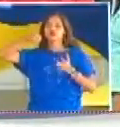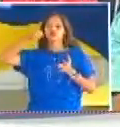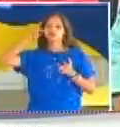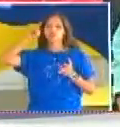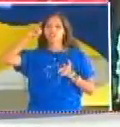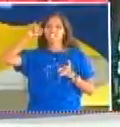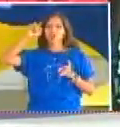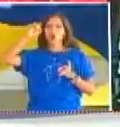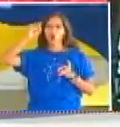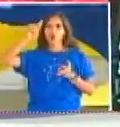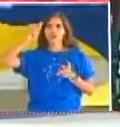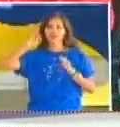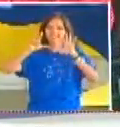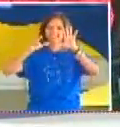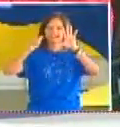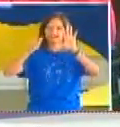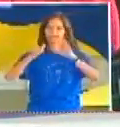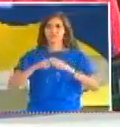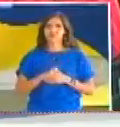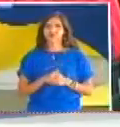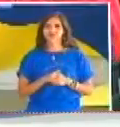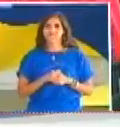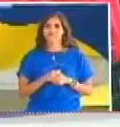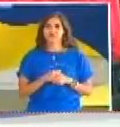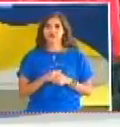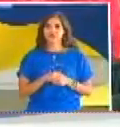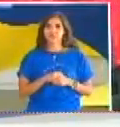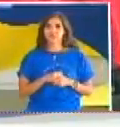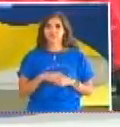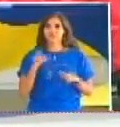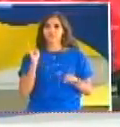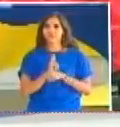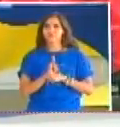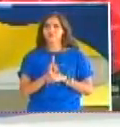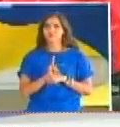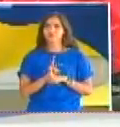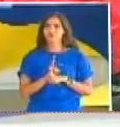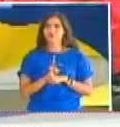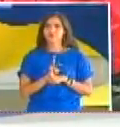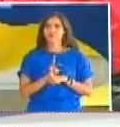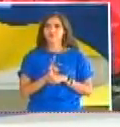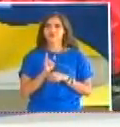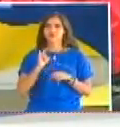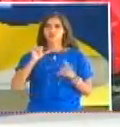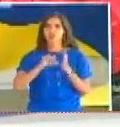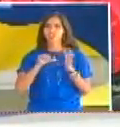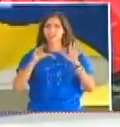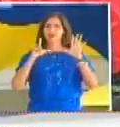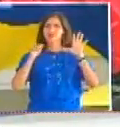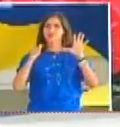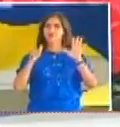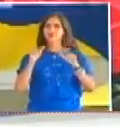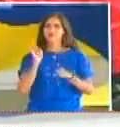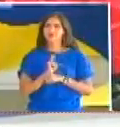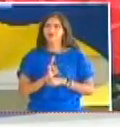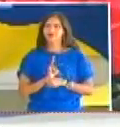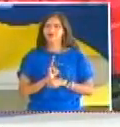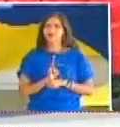Gómez, Junior, que tiene alguna discapacidad auditiva. ¿Dónde está Junior?